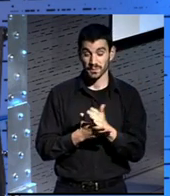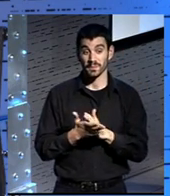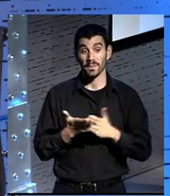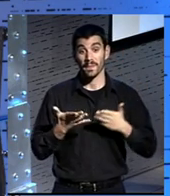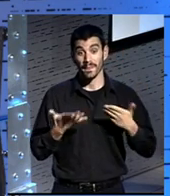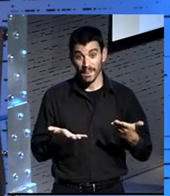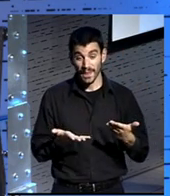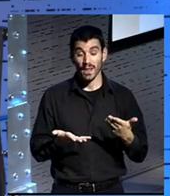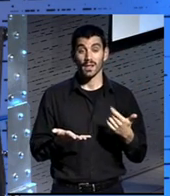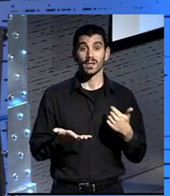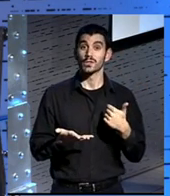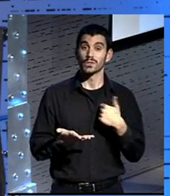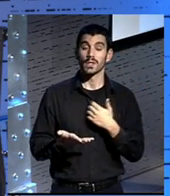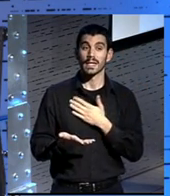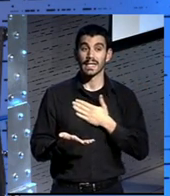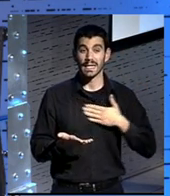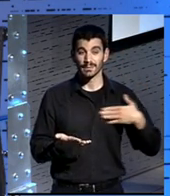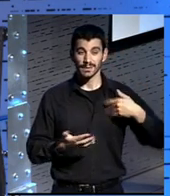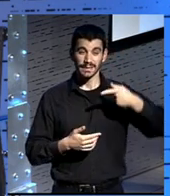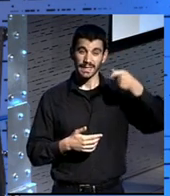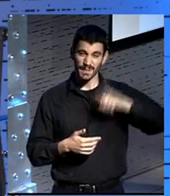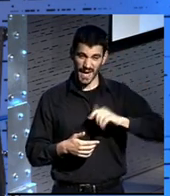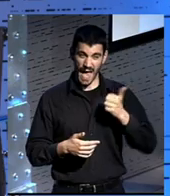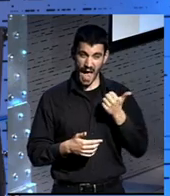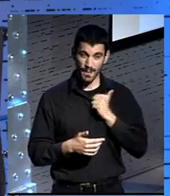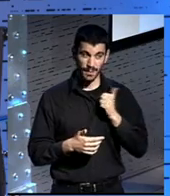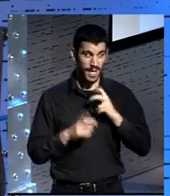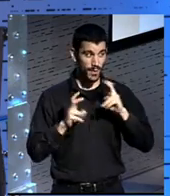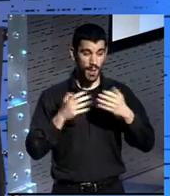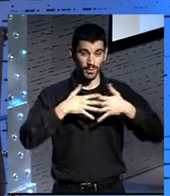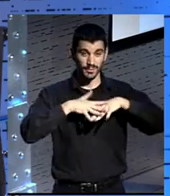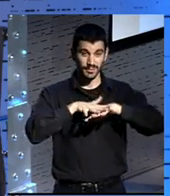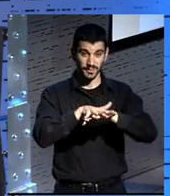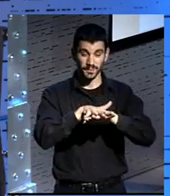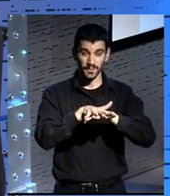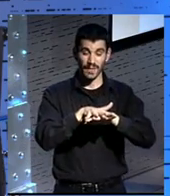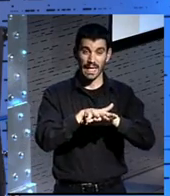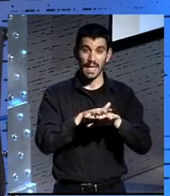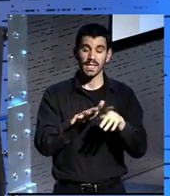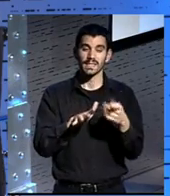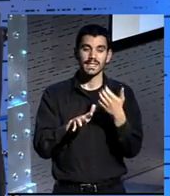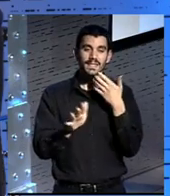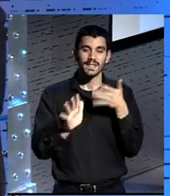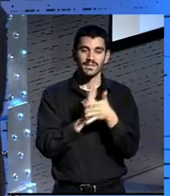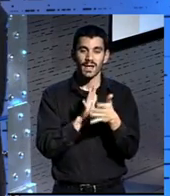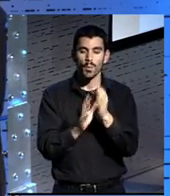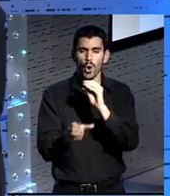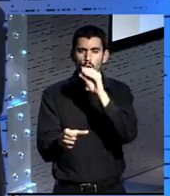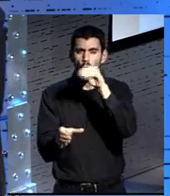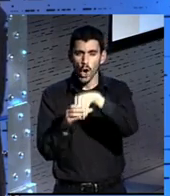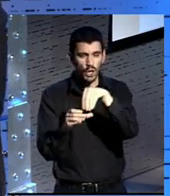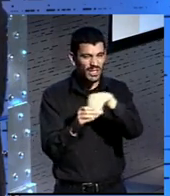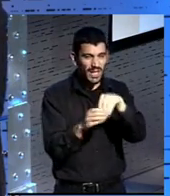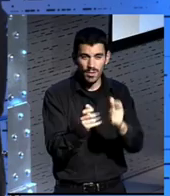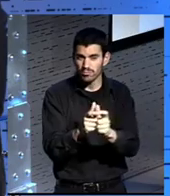también estamos intentando introducir es una explosión de contenidos. Es decir, nos